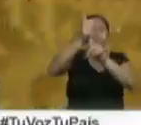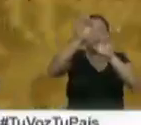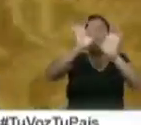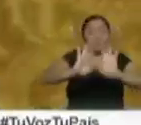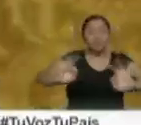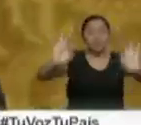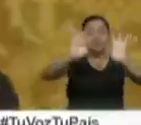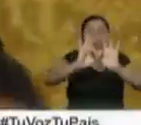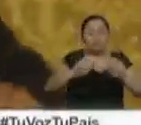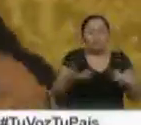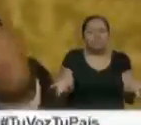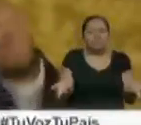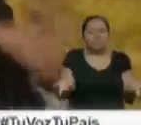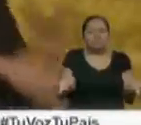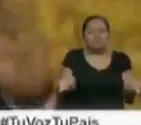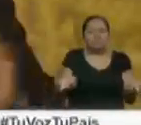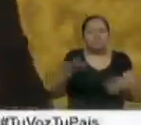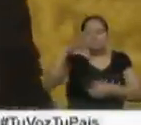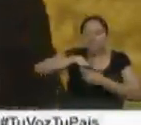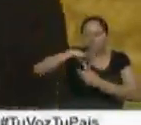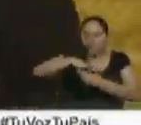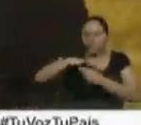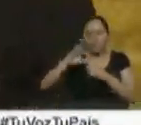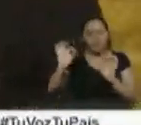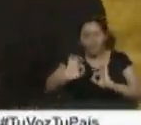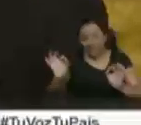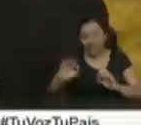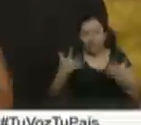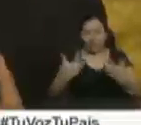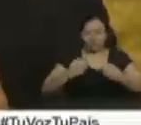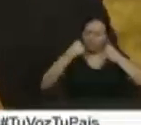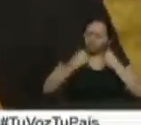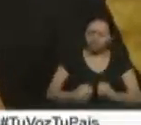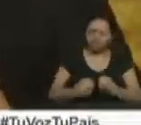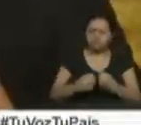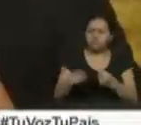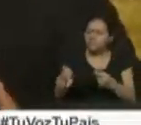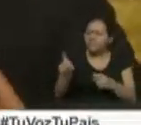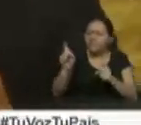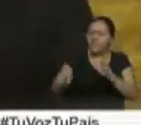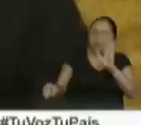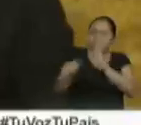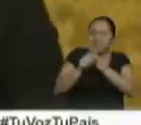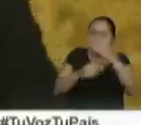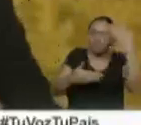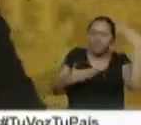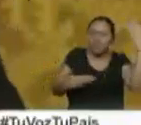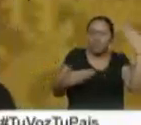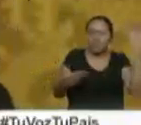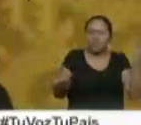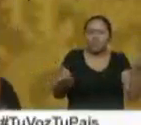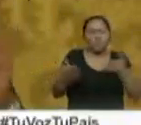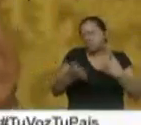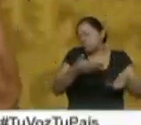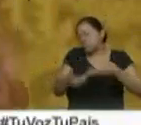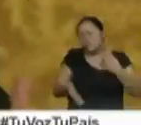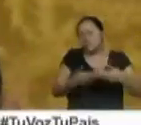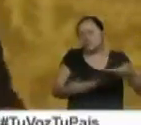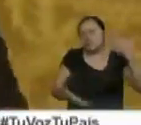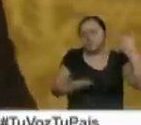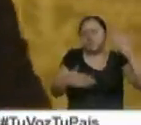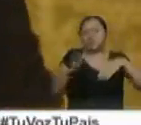urnas, por cualquier medio obtener aquello, utilizan la política del todo vale,